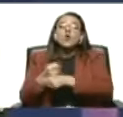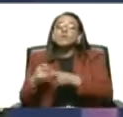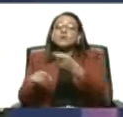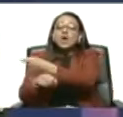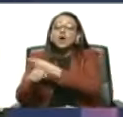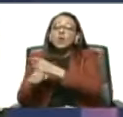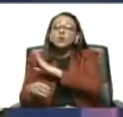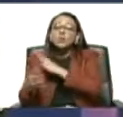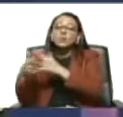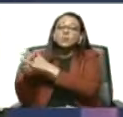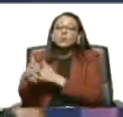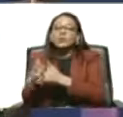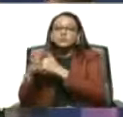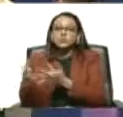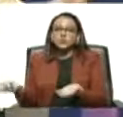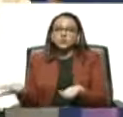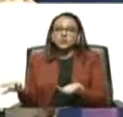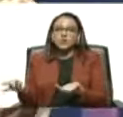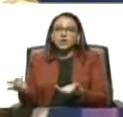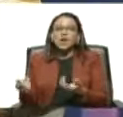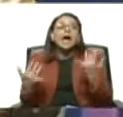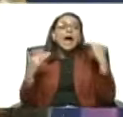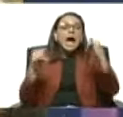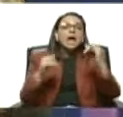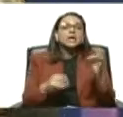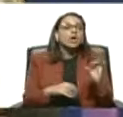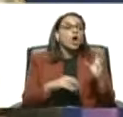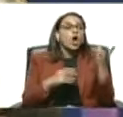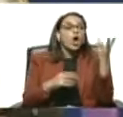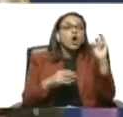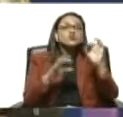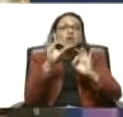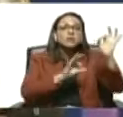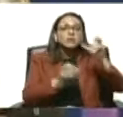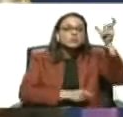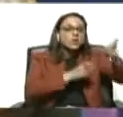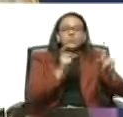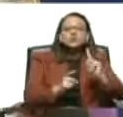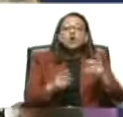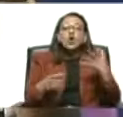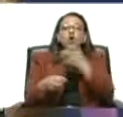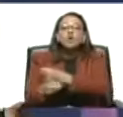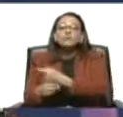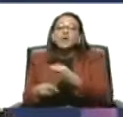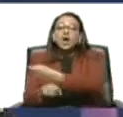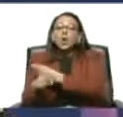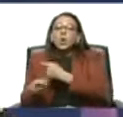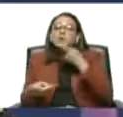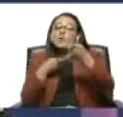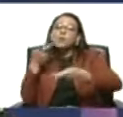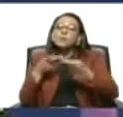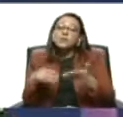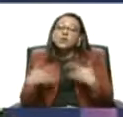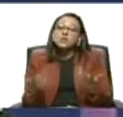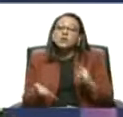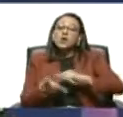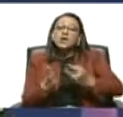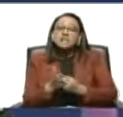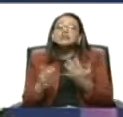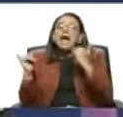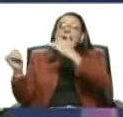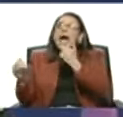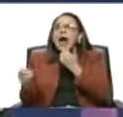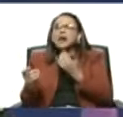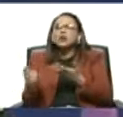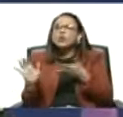un 80%. Hay algo que está pasando en ese país. Porque las élites gobernantes